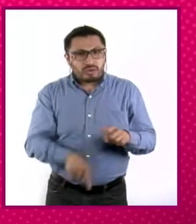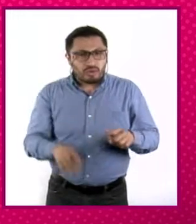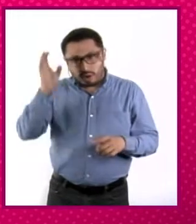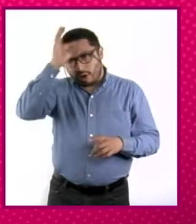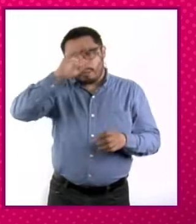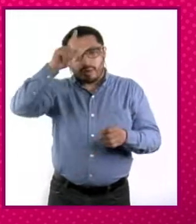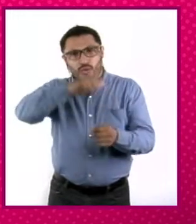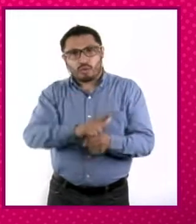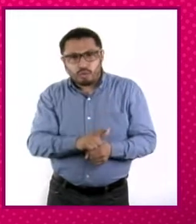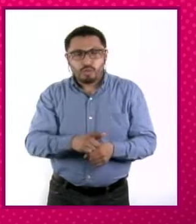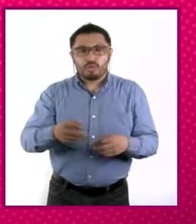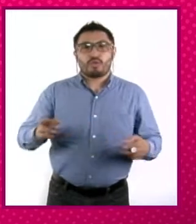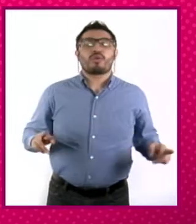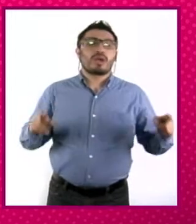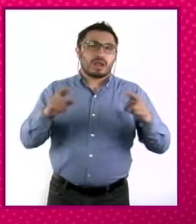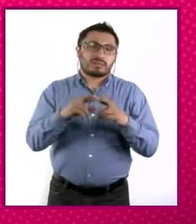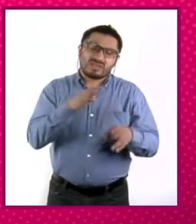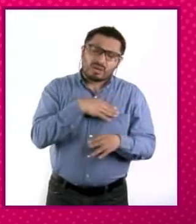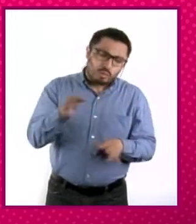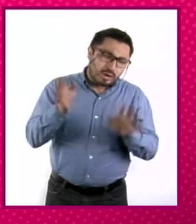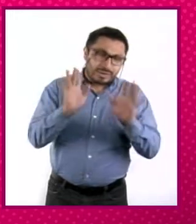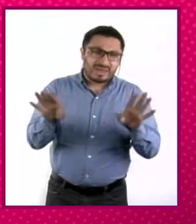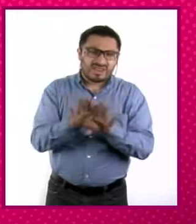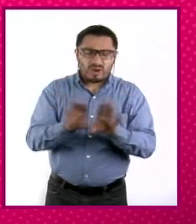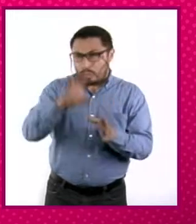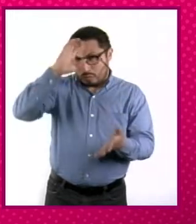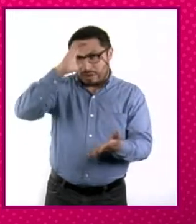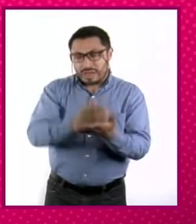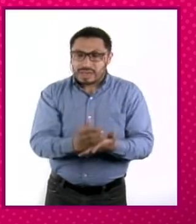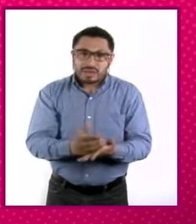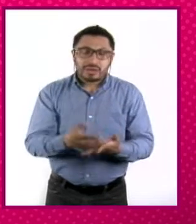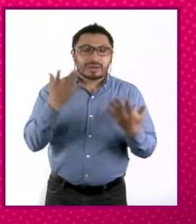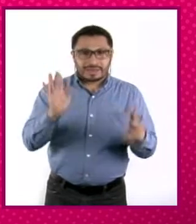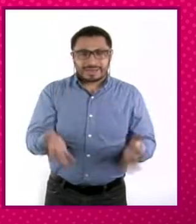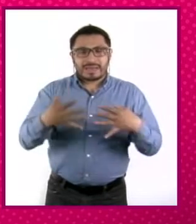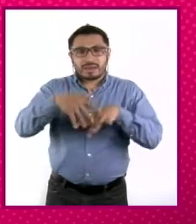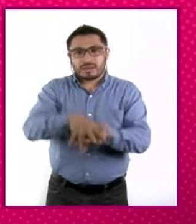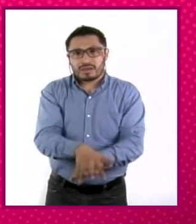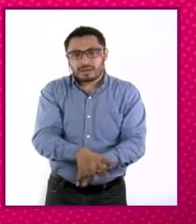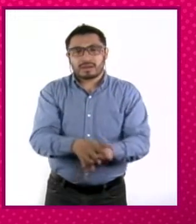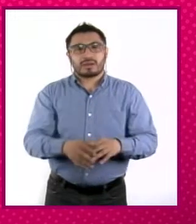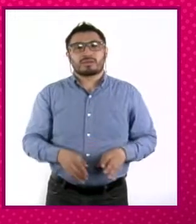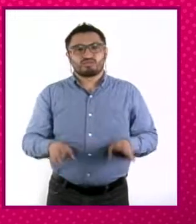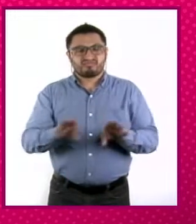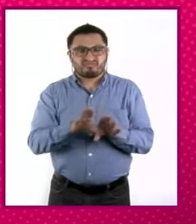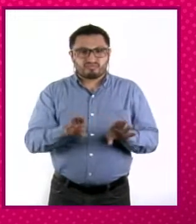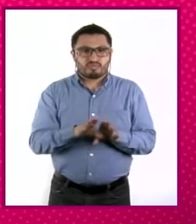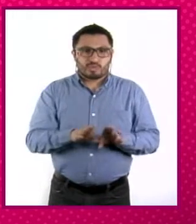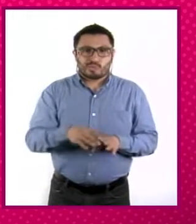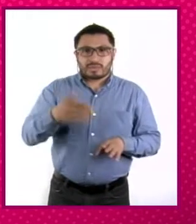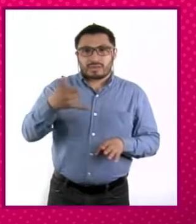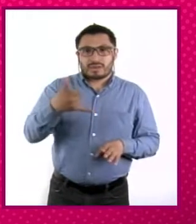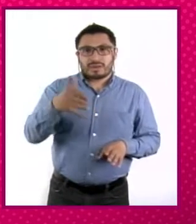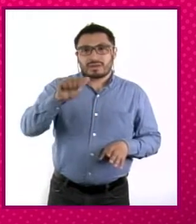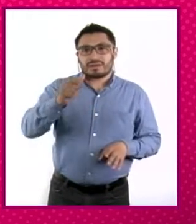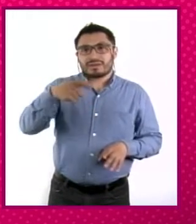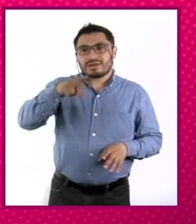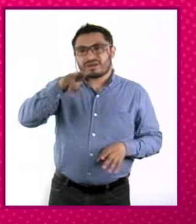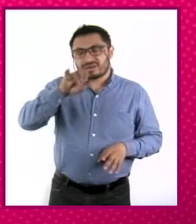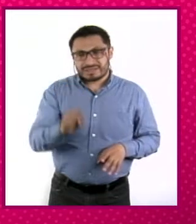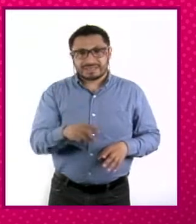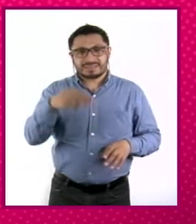su cultura, dejaran su religión, bueno, que ya era muy católica, estaba ya muy mezclada, dejaran de ser yaquis o mayos o tarascos